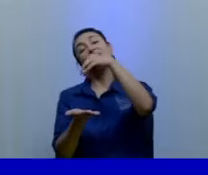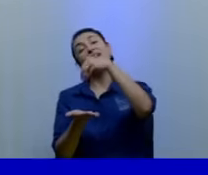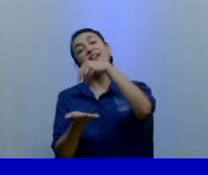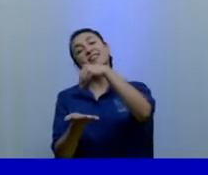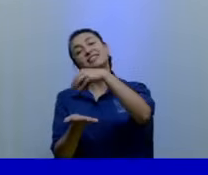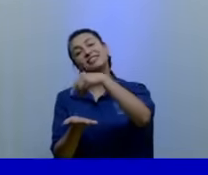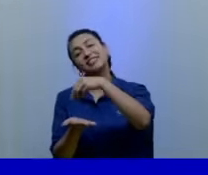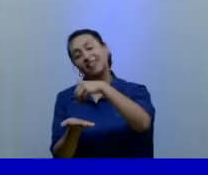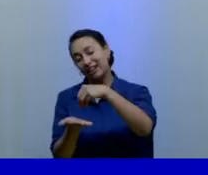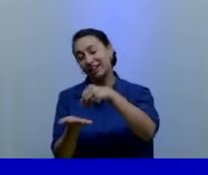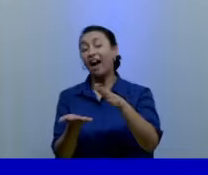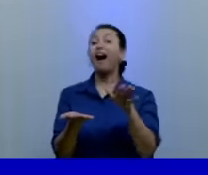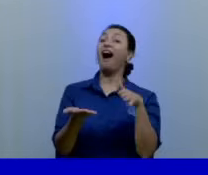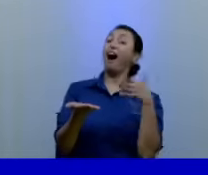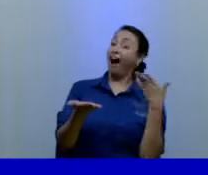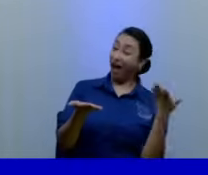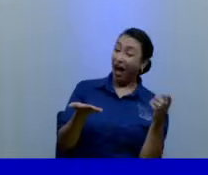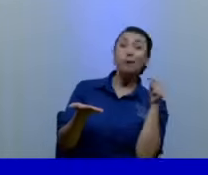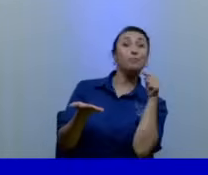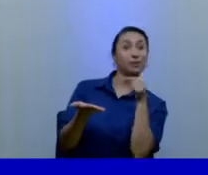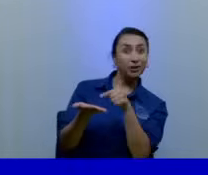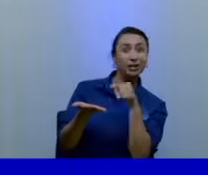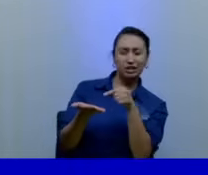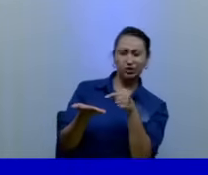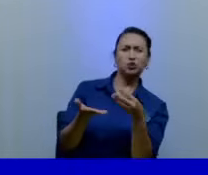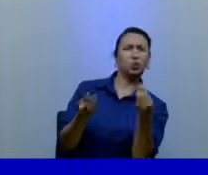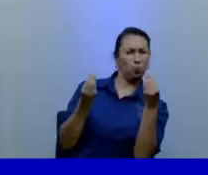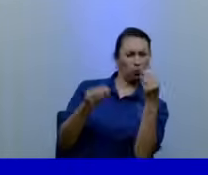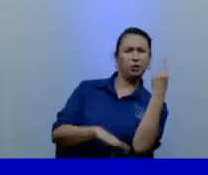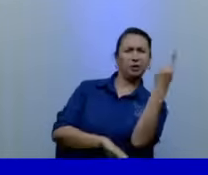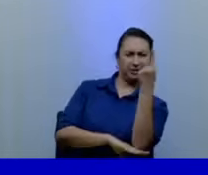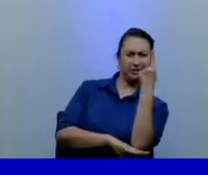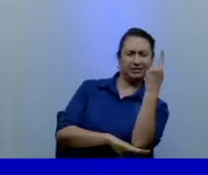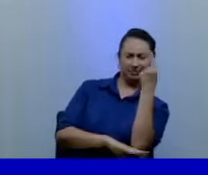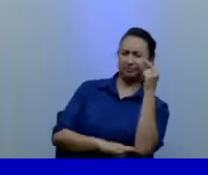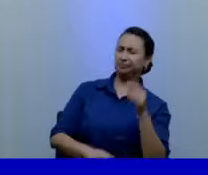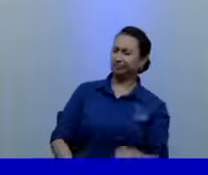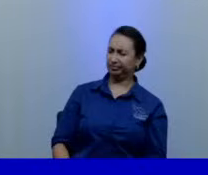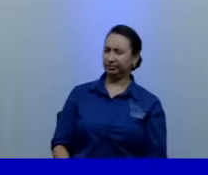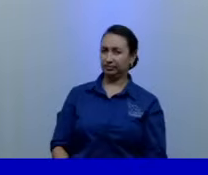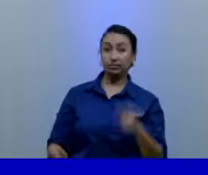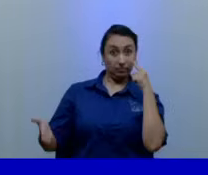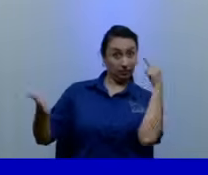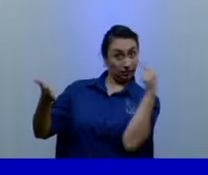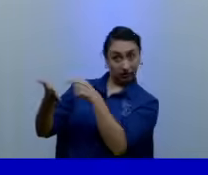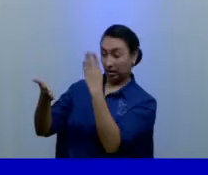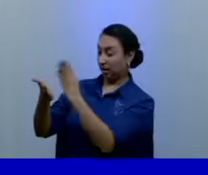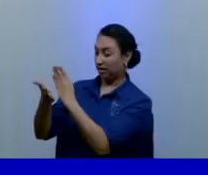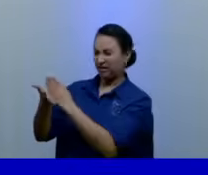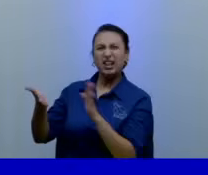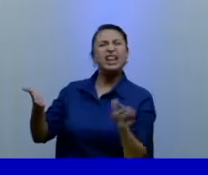las podemos decir, por esto es valioso espiritualmente. Pero primero miremos la Biblia.